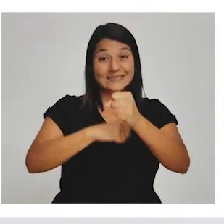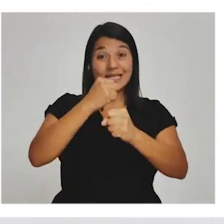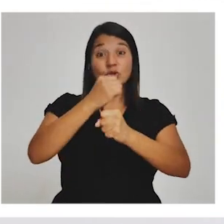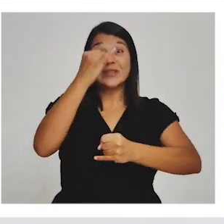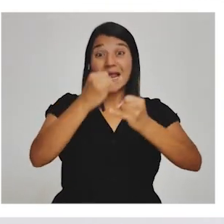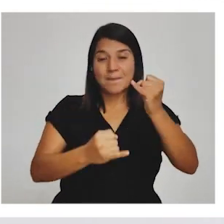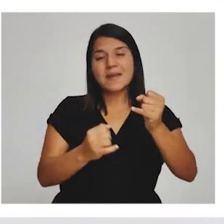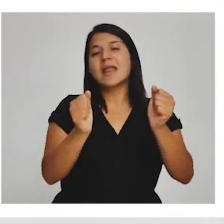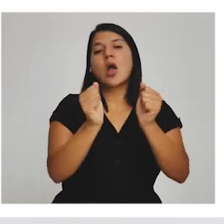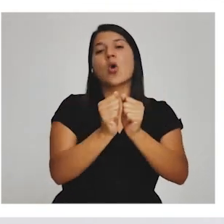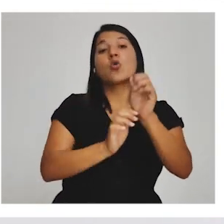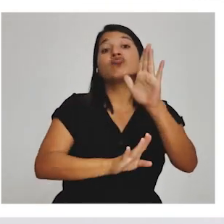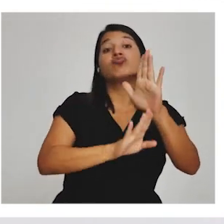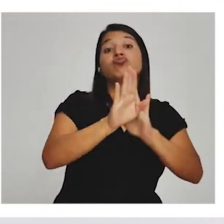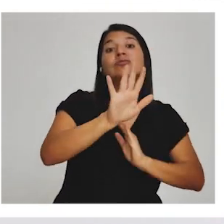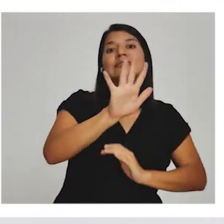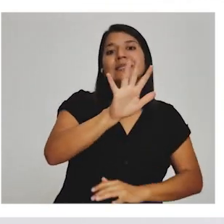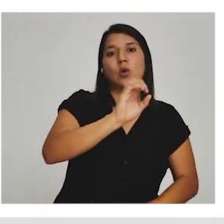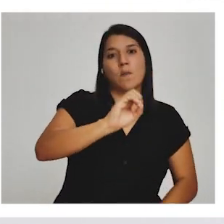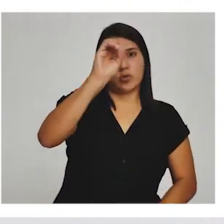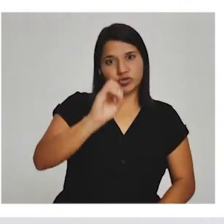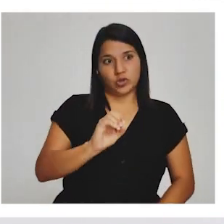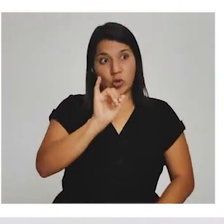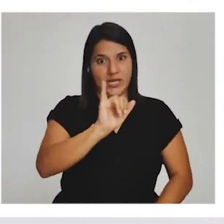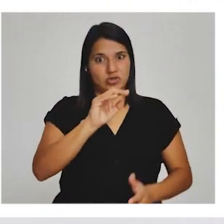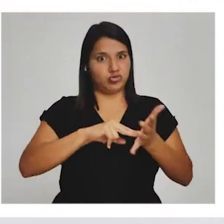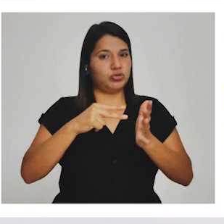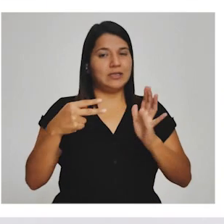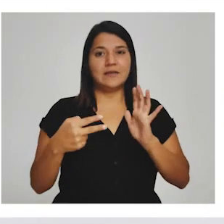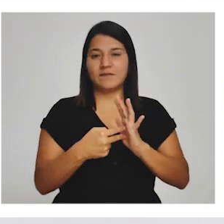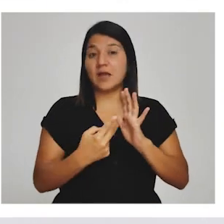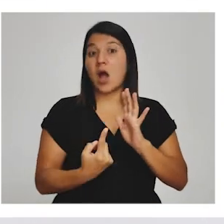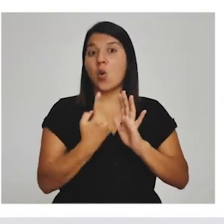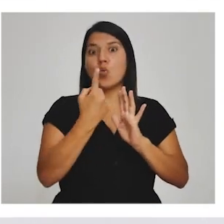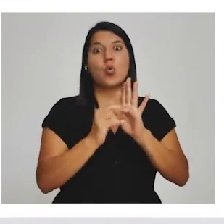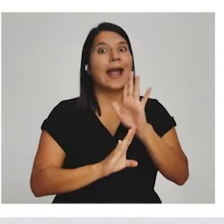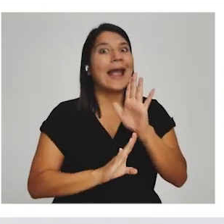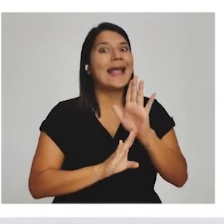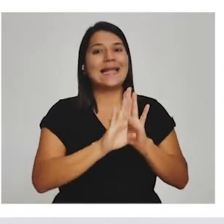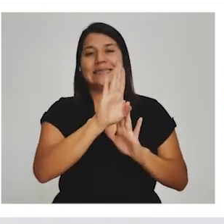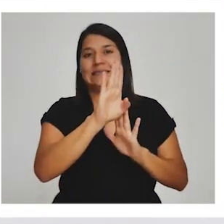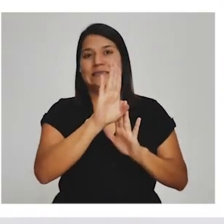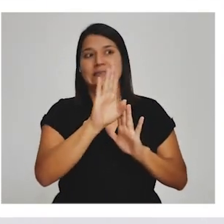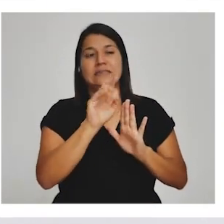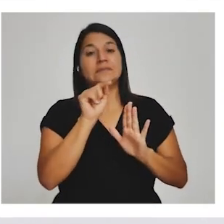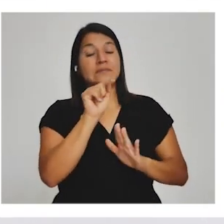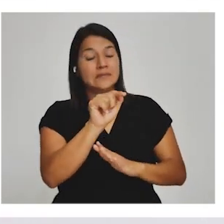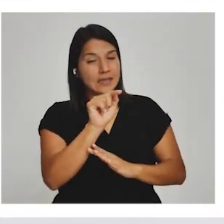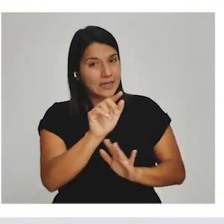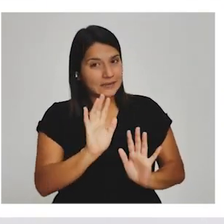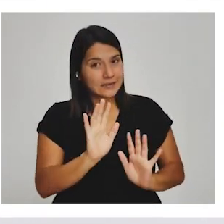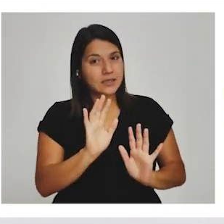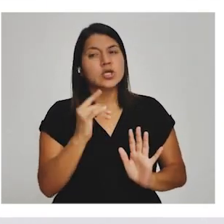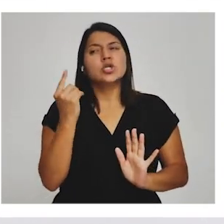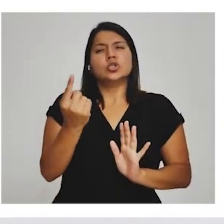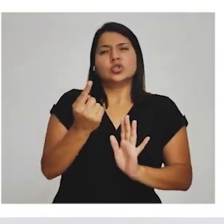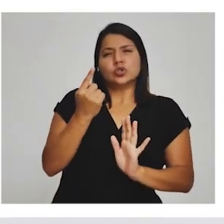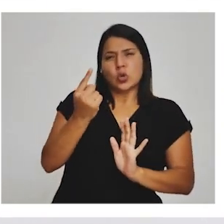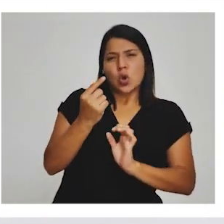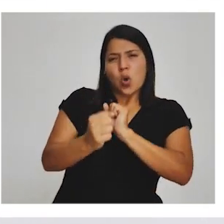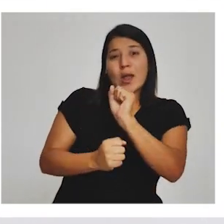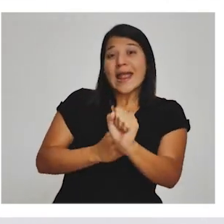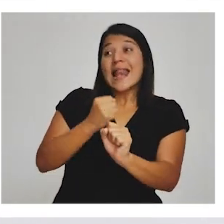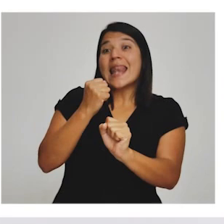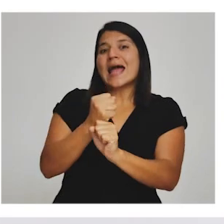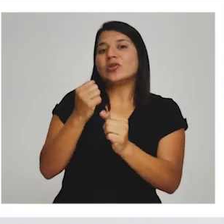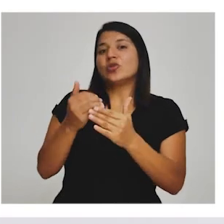5%. Eso es un crecimiento que es, exceptuando el año de rebote pospandemia, o sea,